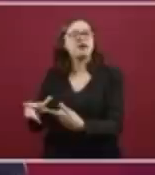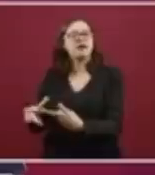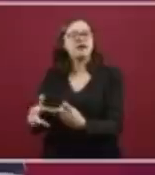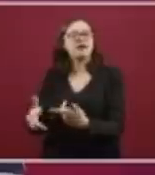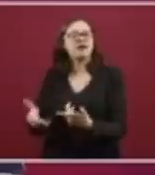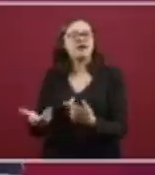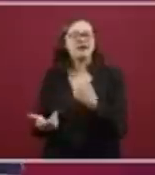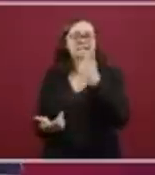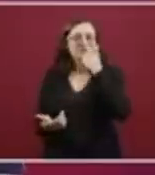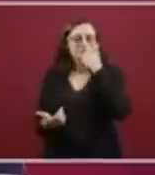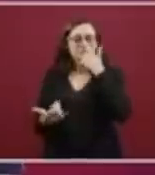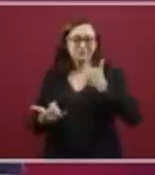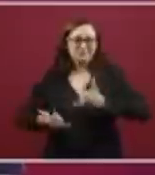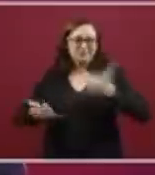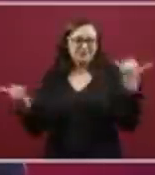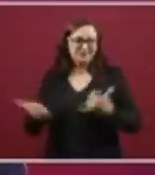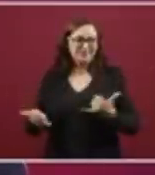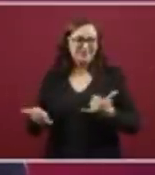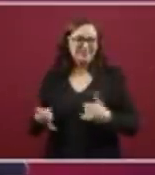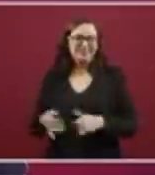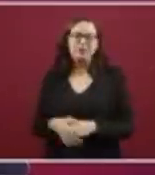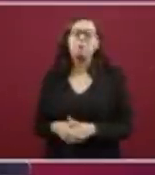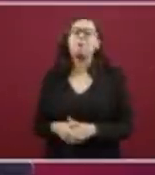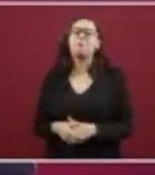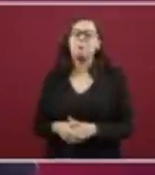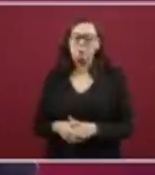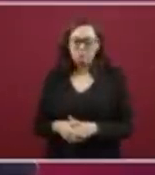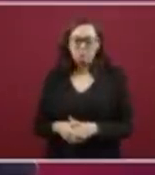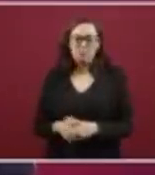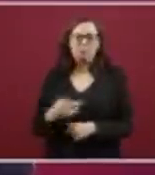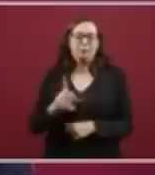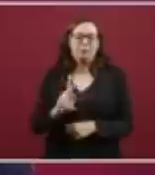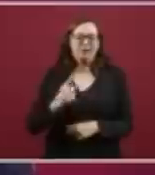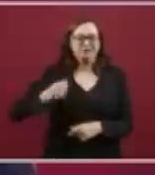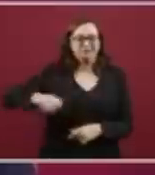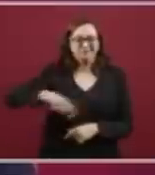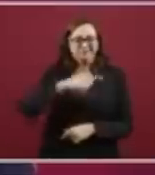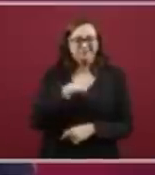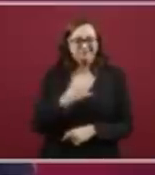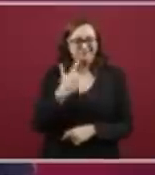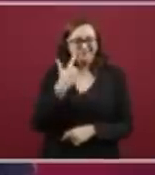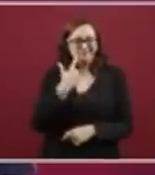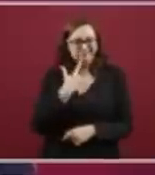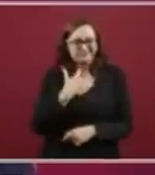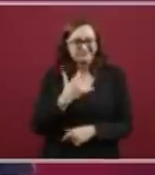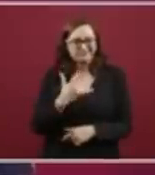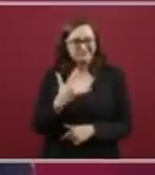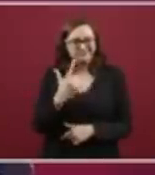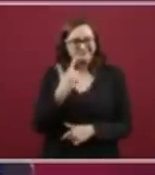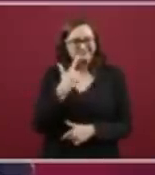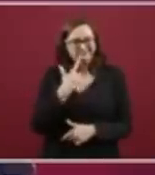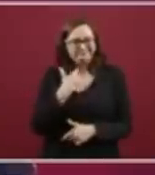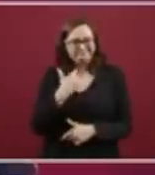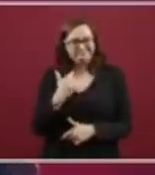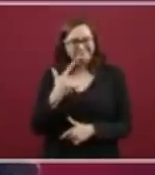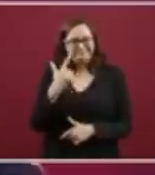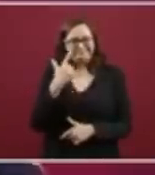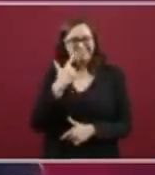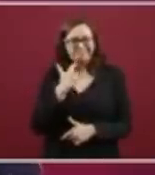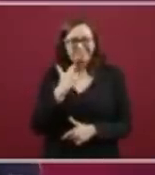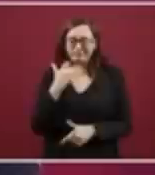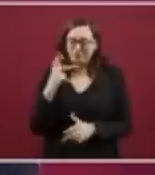Entonces, ya ven cómo somos de perseverantes, pues vamos a hacer la